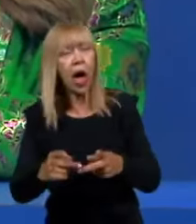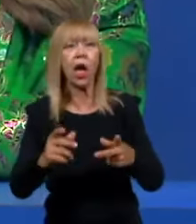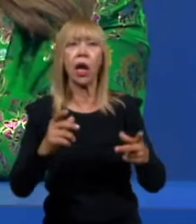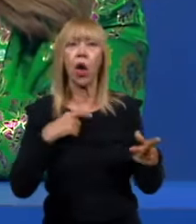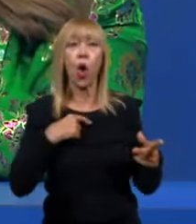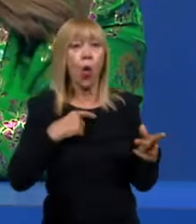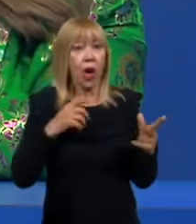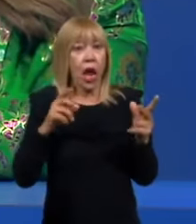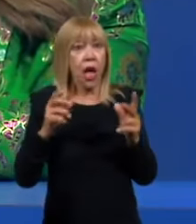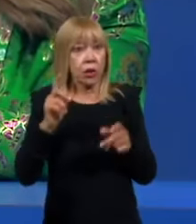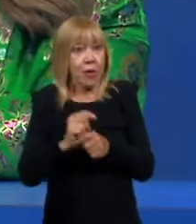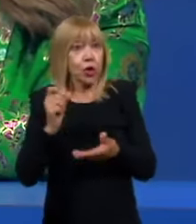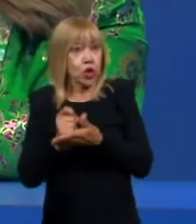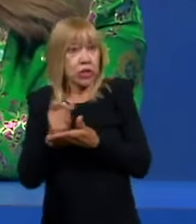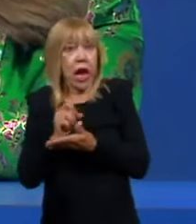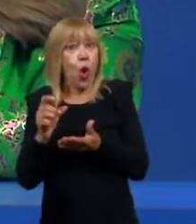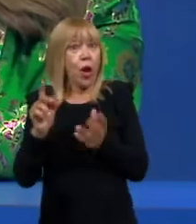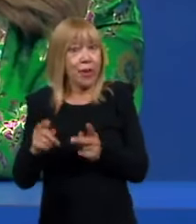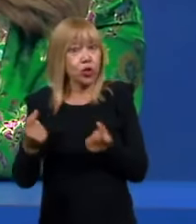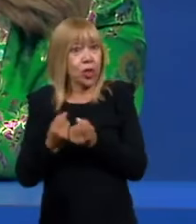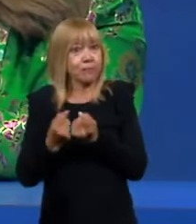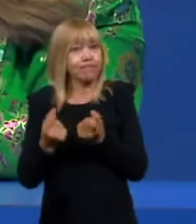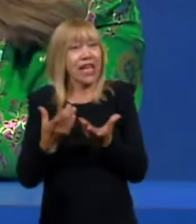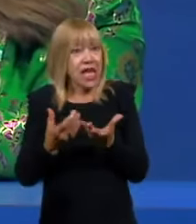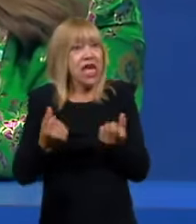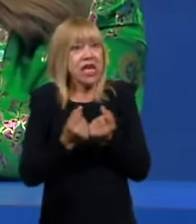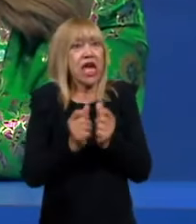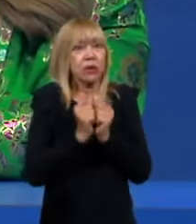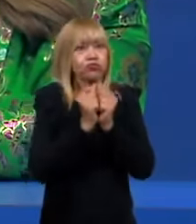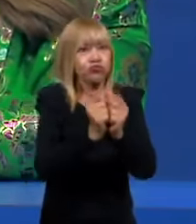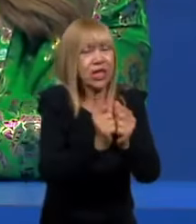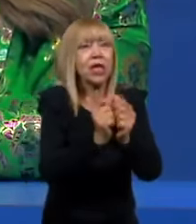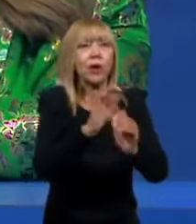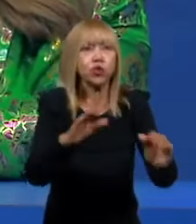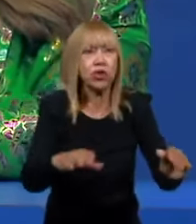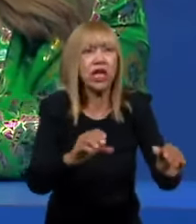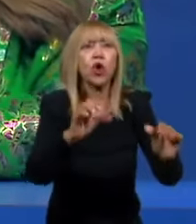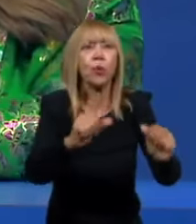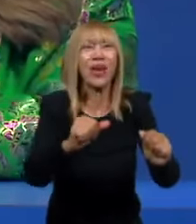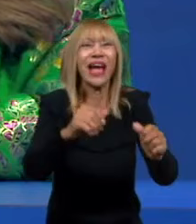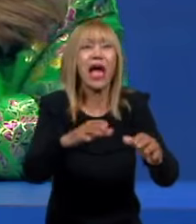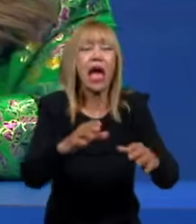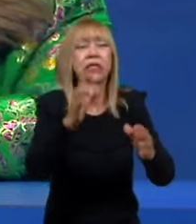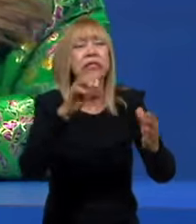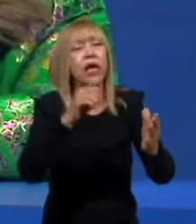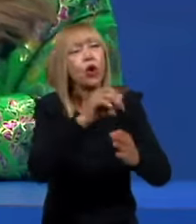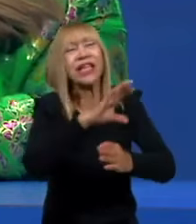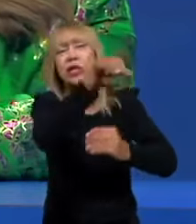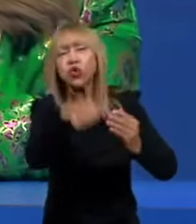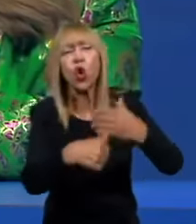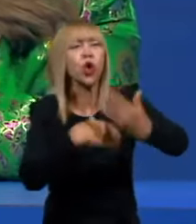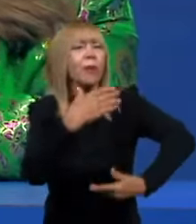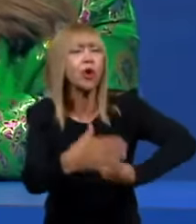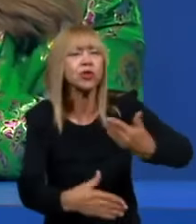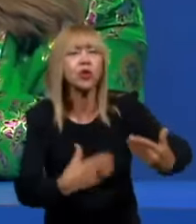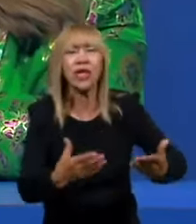intercesora, ¿verdad?, o un trabajador social, sacarlos de allí, pueda llevar a sus niños y se le oriente todo el proceso. Desde